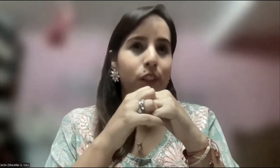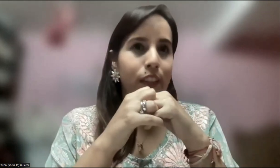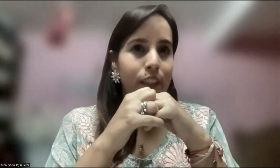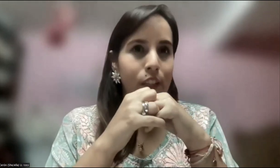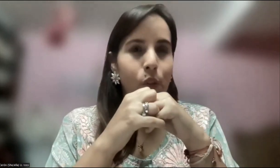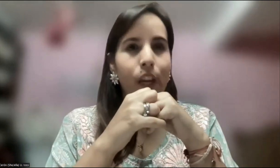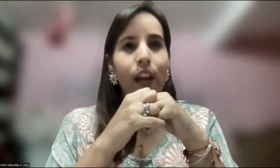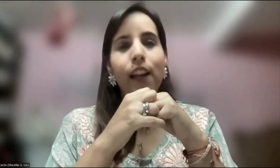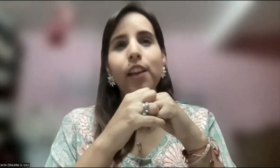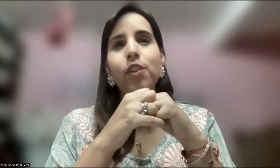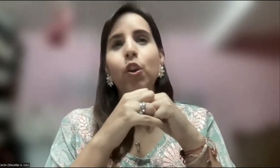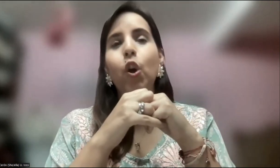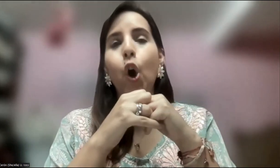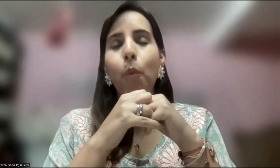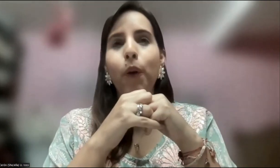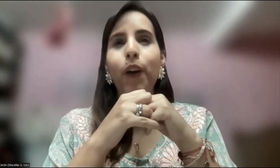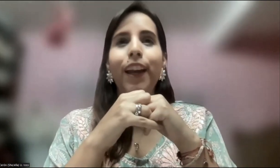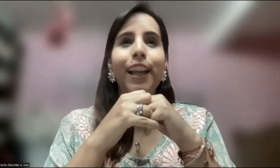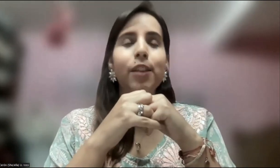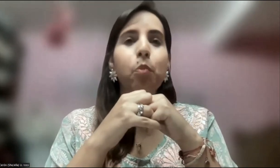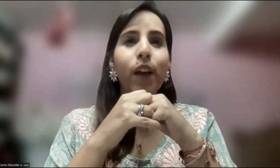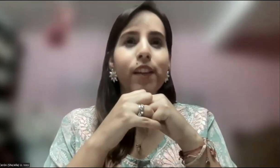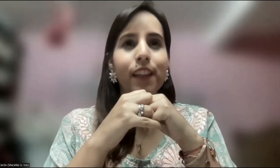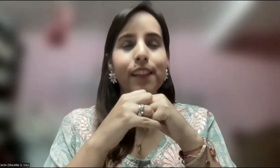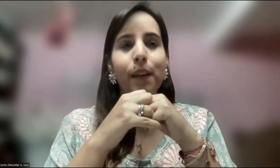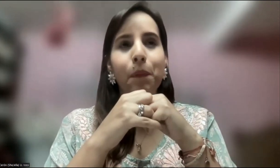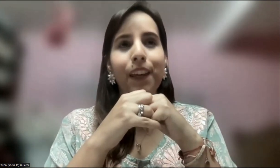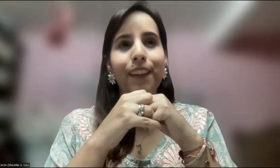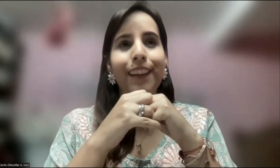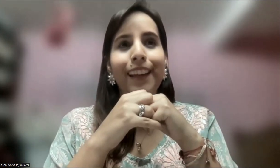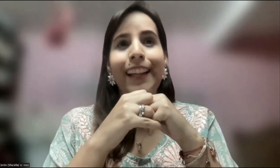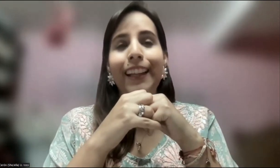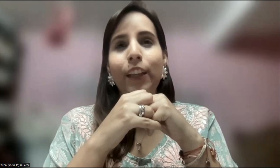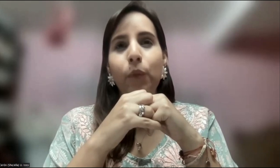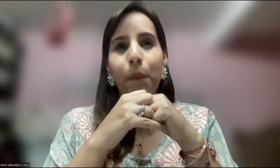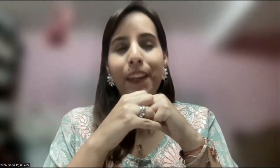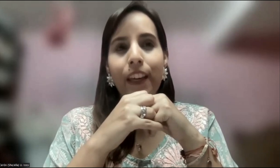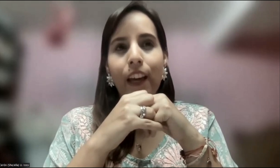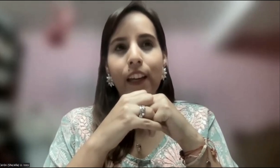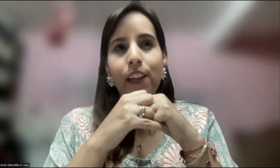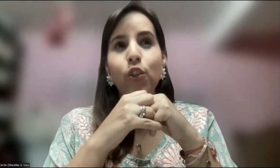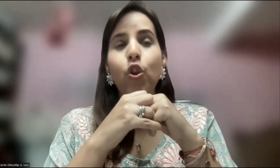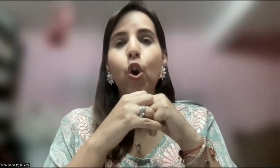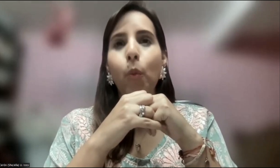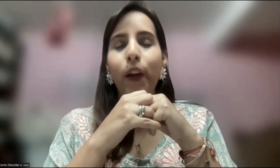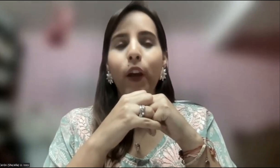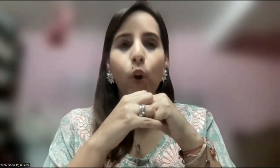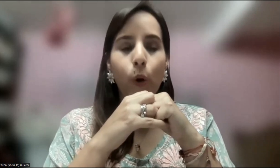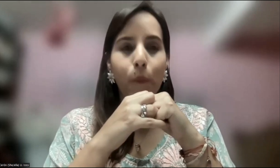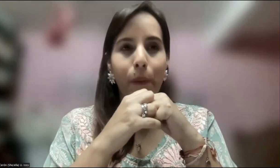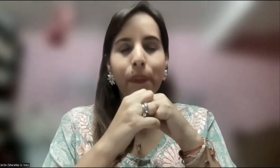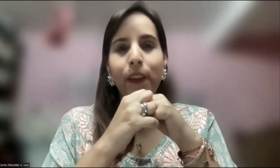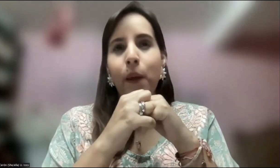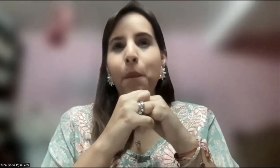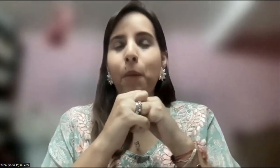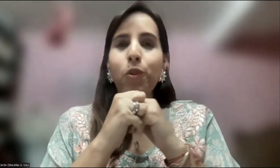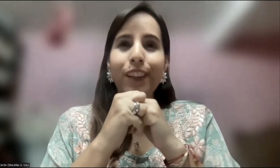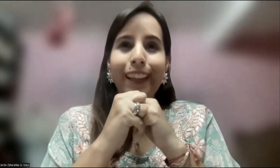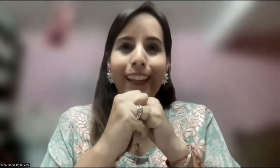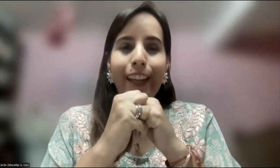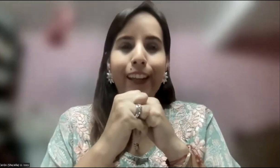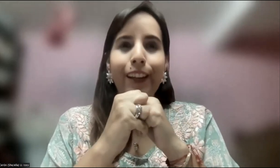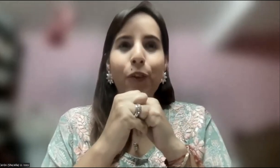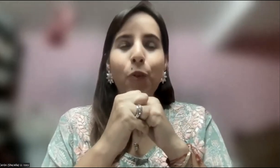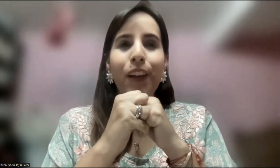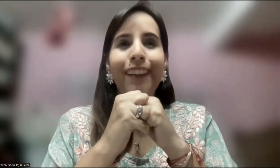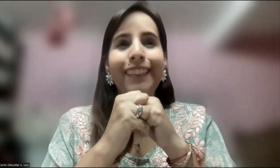Marcos internacionales como en las puestas también latinoamericanas como en Colombia vamos a